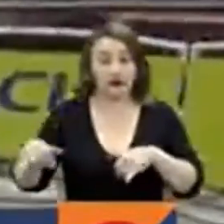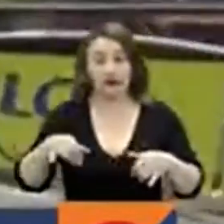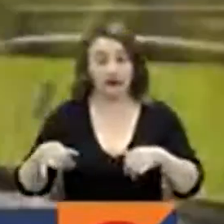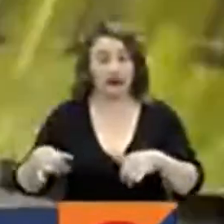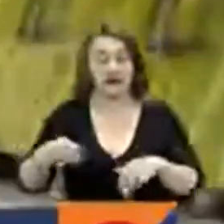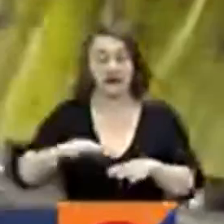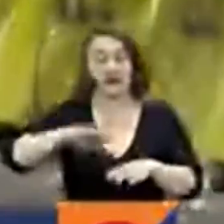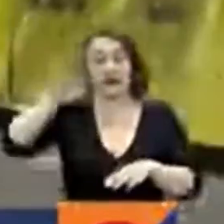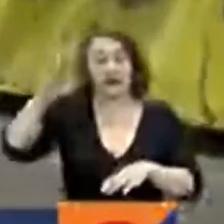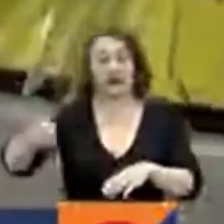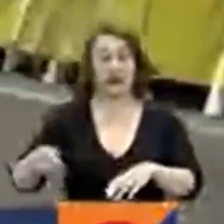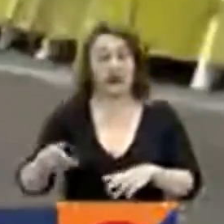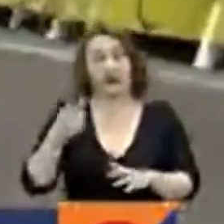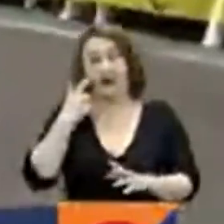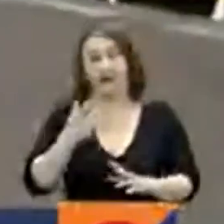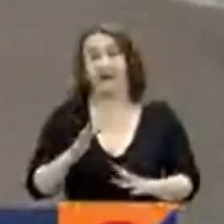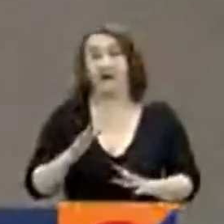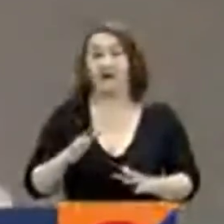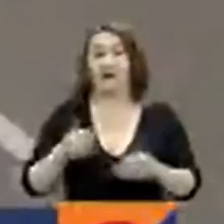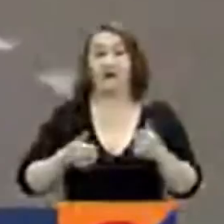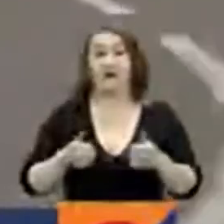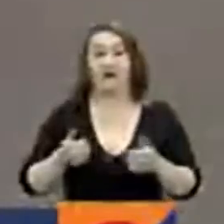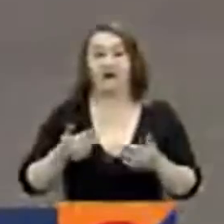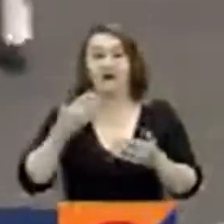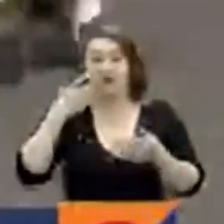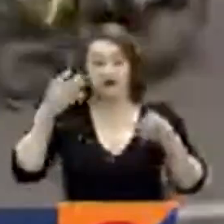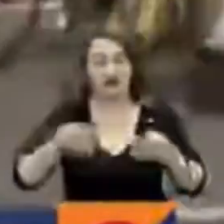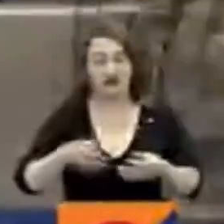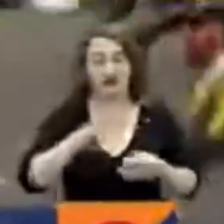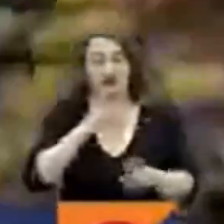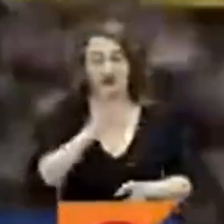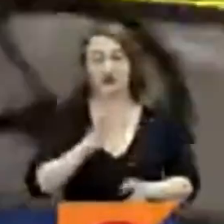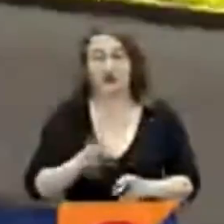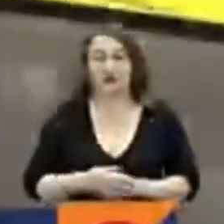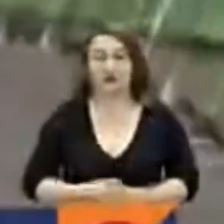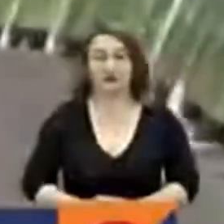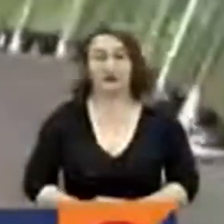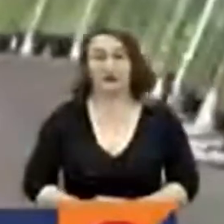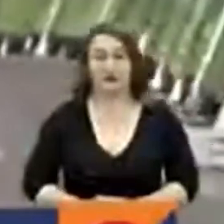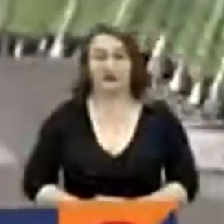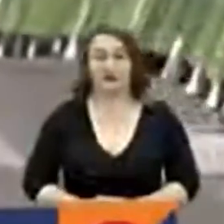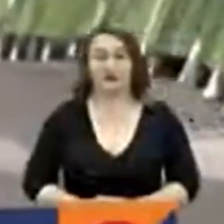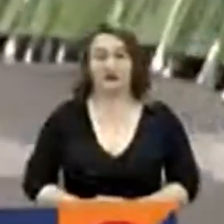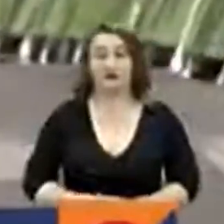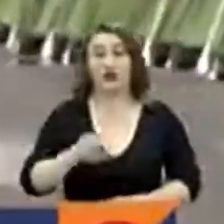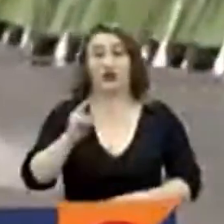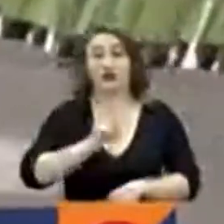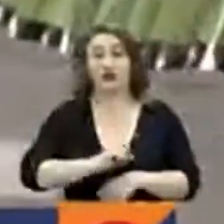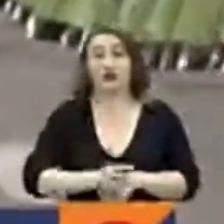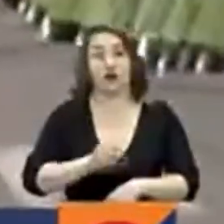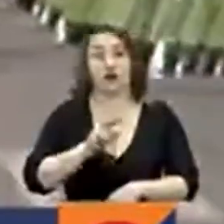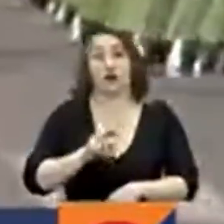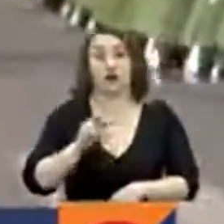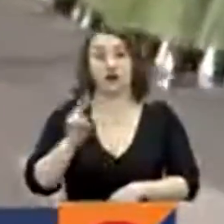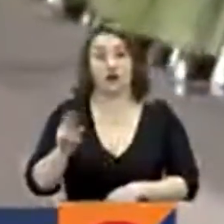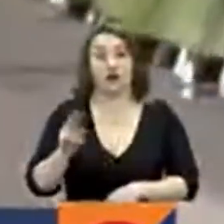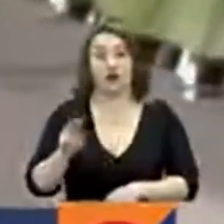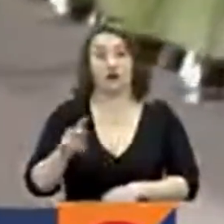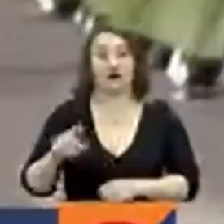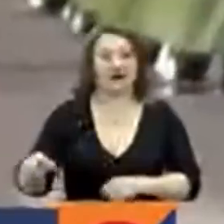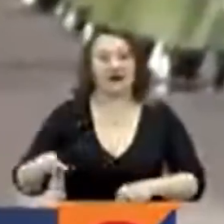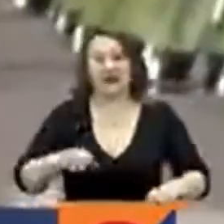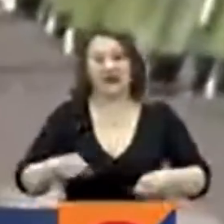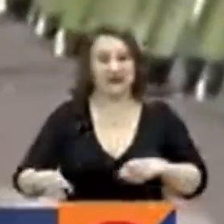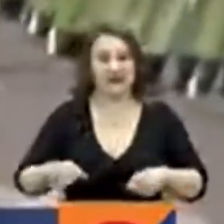los Pirineos y será ahí cuando se defina la carrera. Por ahora, Vingegaard defiende sus 2 minutos 22 sobre Pogačar, manteniendo la